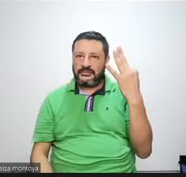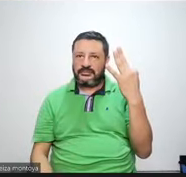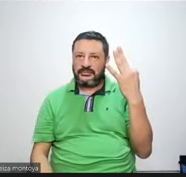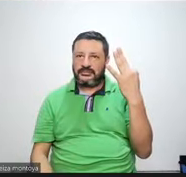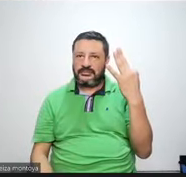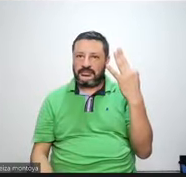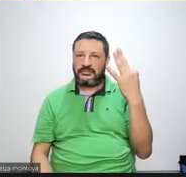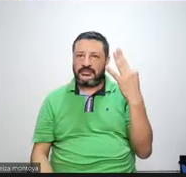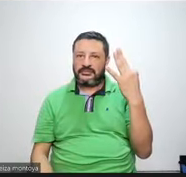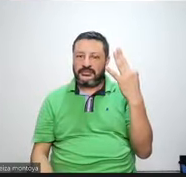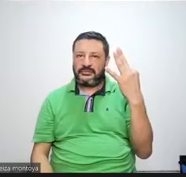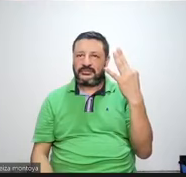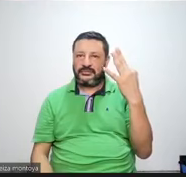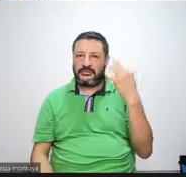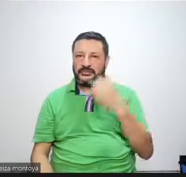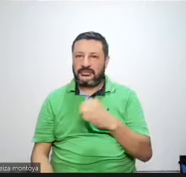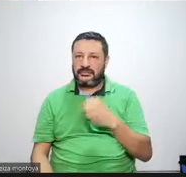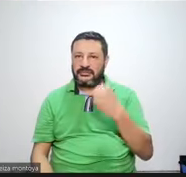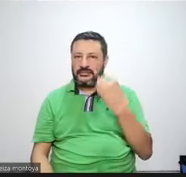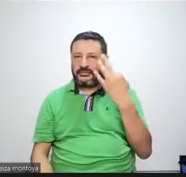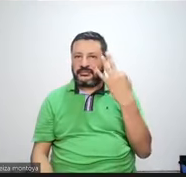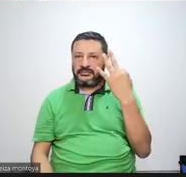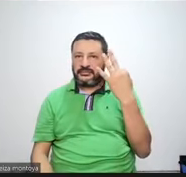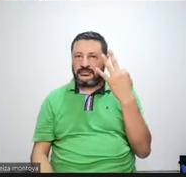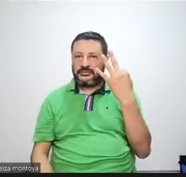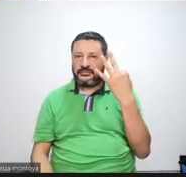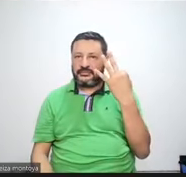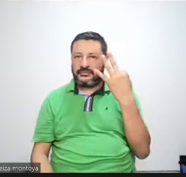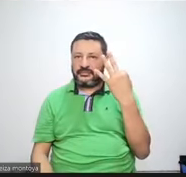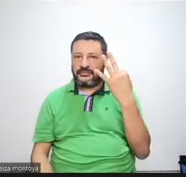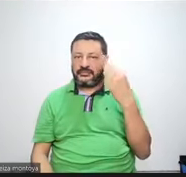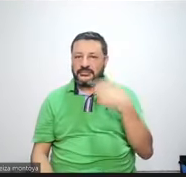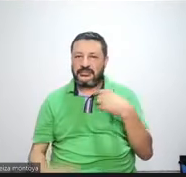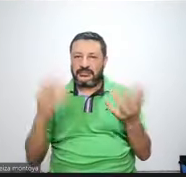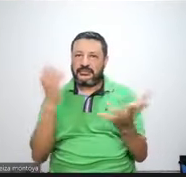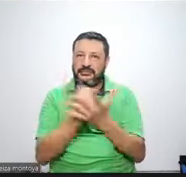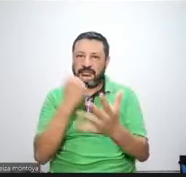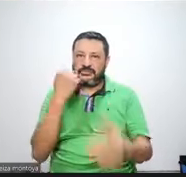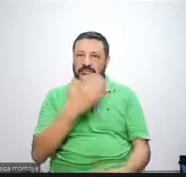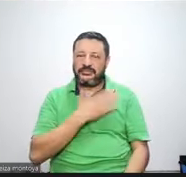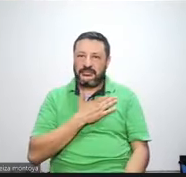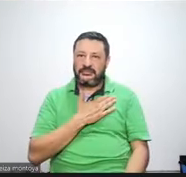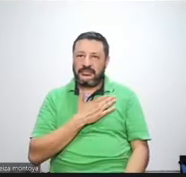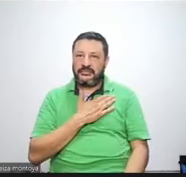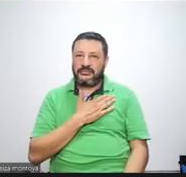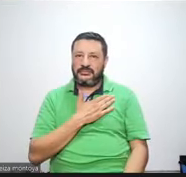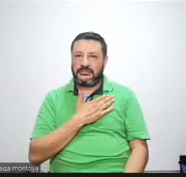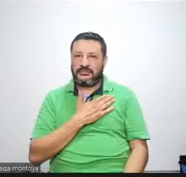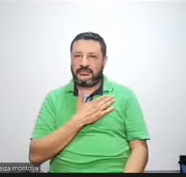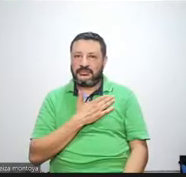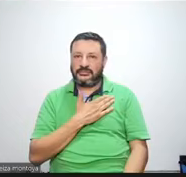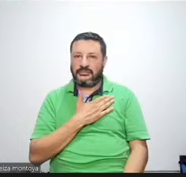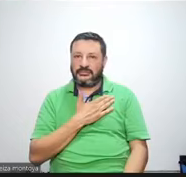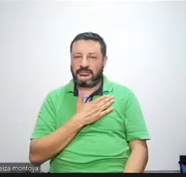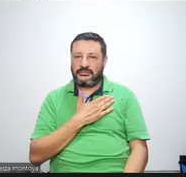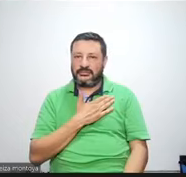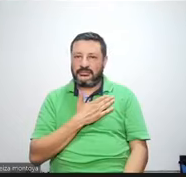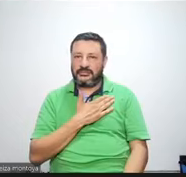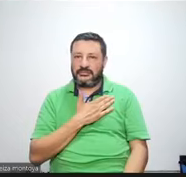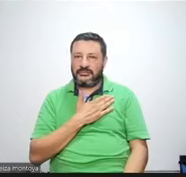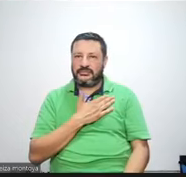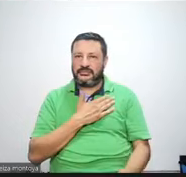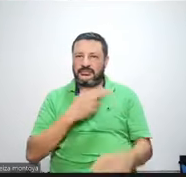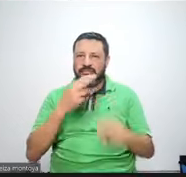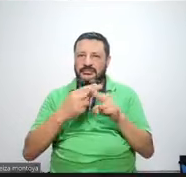Ajá. Y de las tres lo cogí yo. Entonces, ya, o sea, mi nombre aparecía y